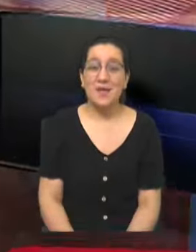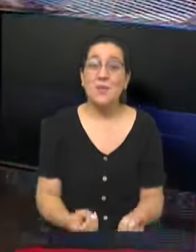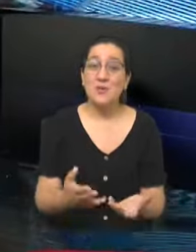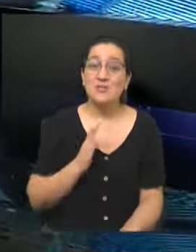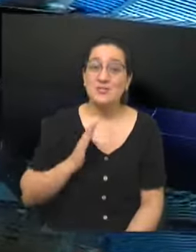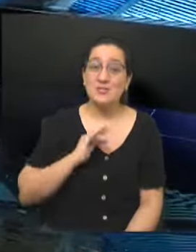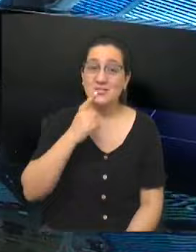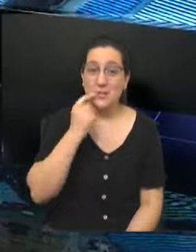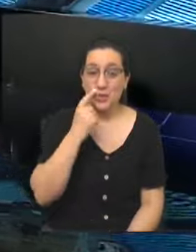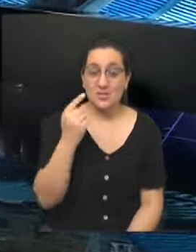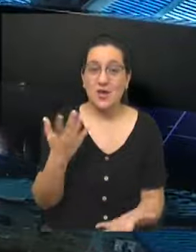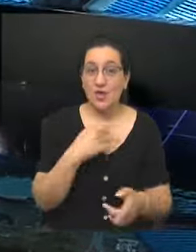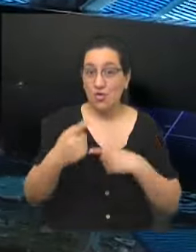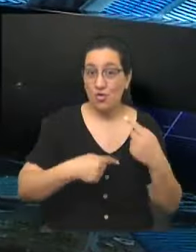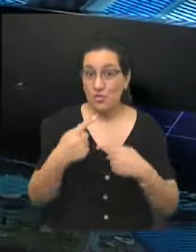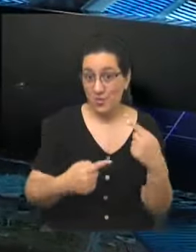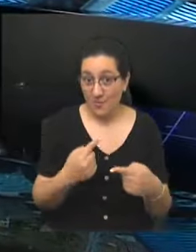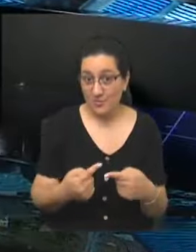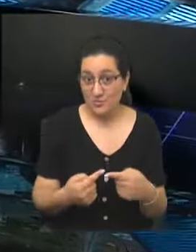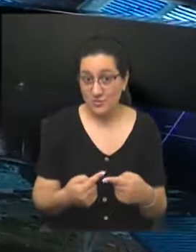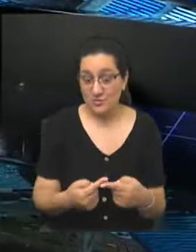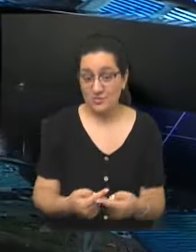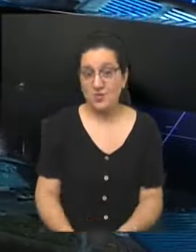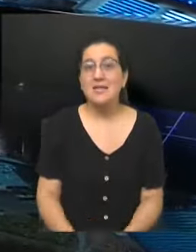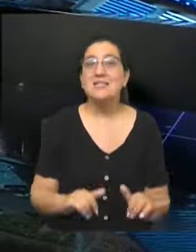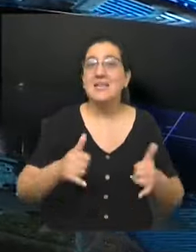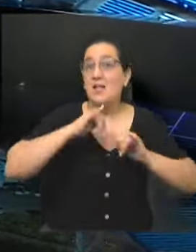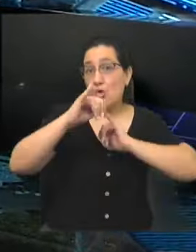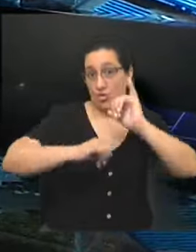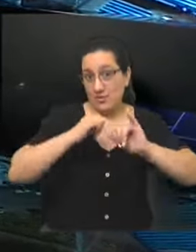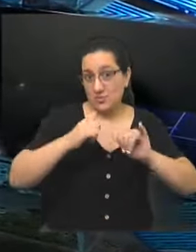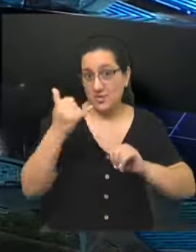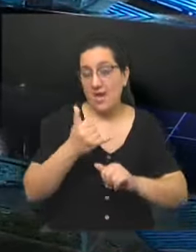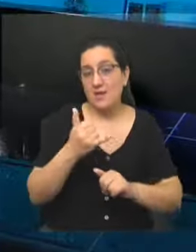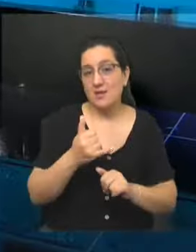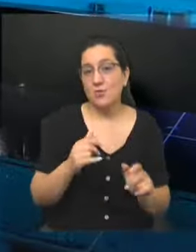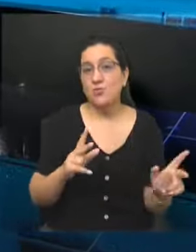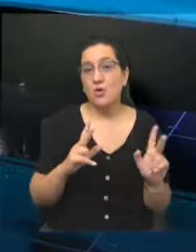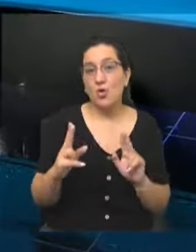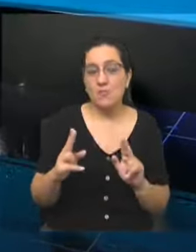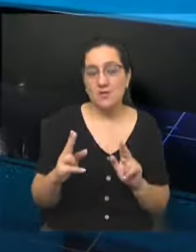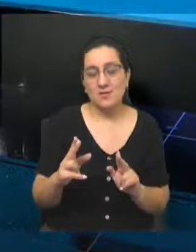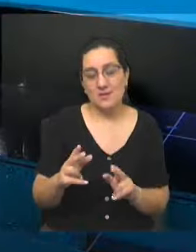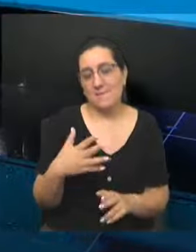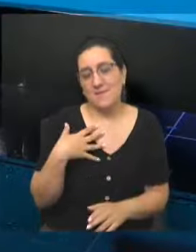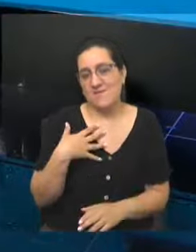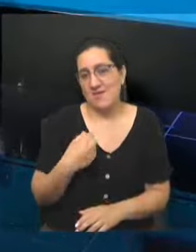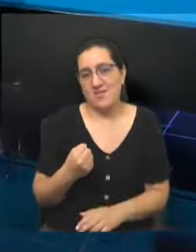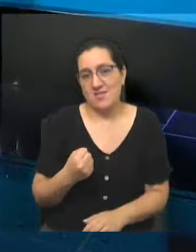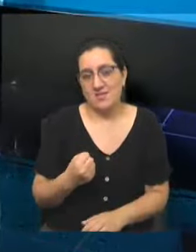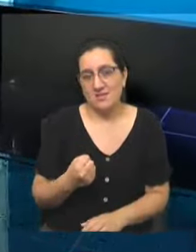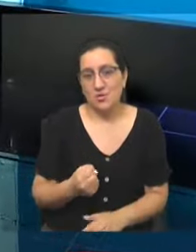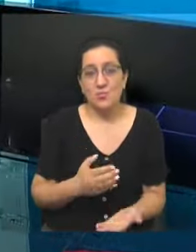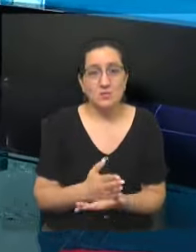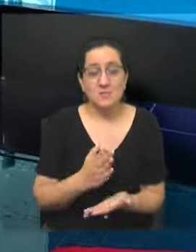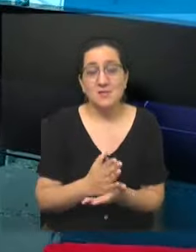Señoras y señores, vamos a continuar con esta catarata de emociones y ya les contamos que tenemos nuestra columna, que es una de las que preferimos también, obviamente, como